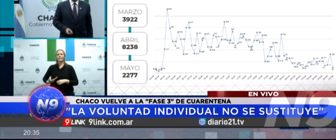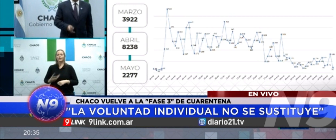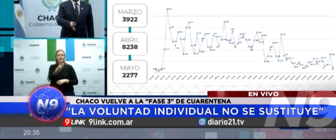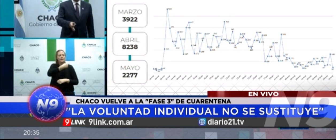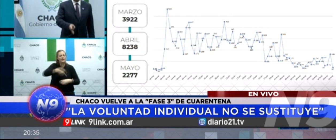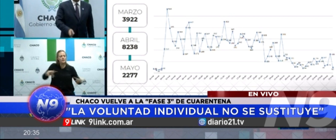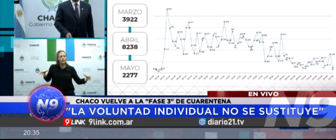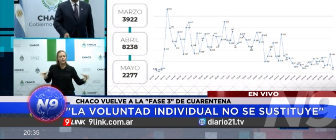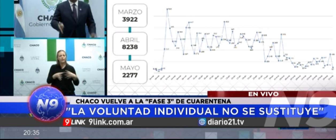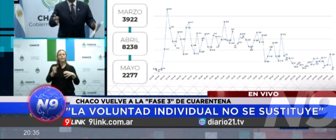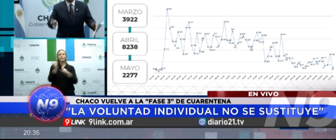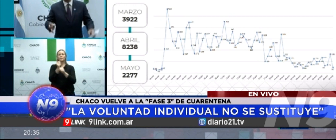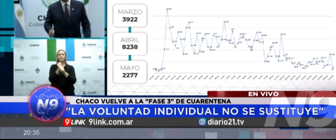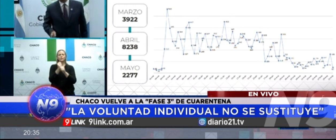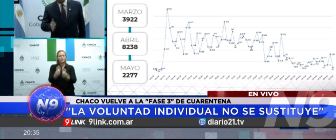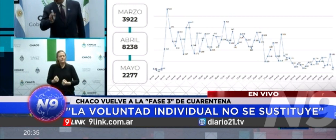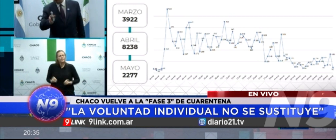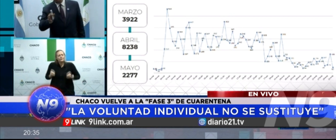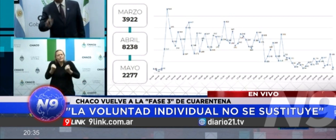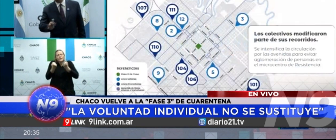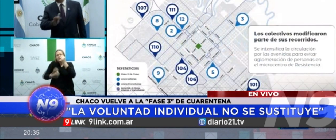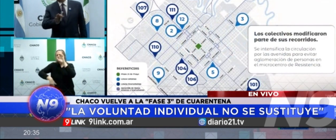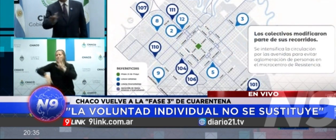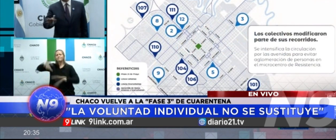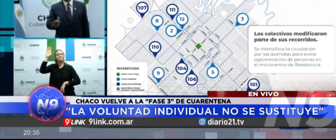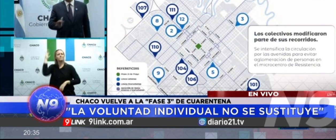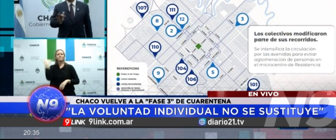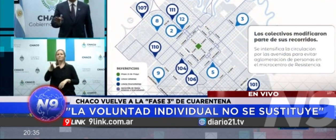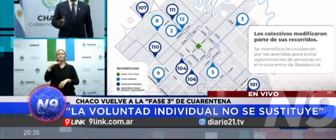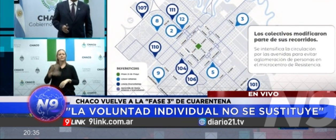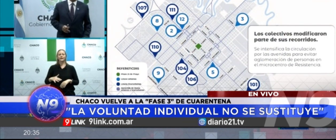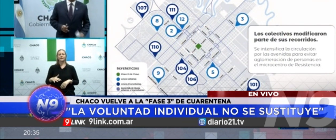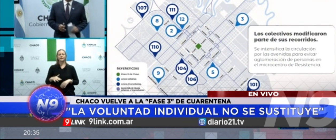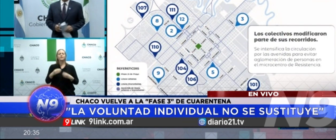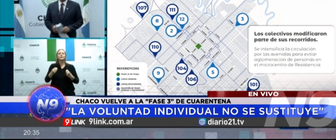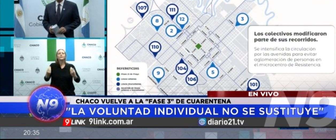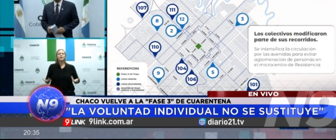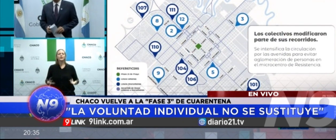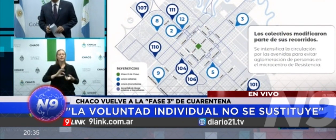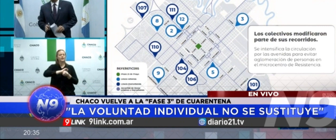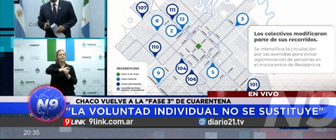nosotros trabajamos, y esto quiero dar como un mensaje muy claro,